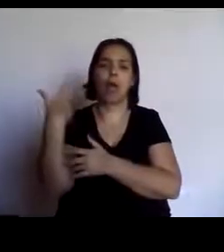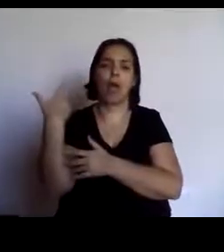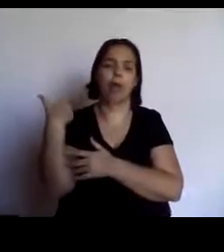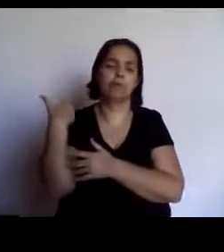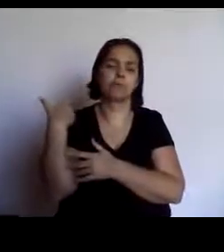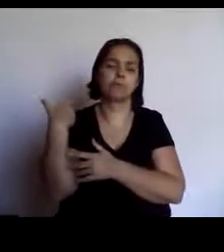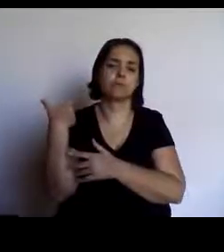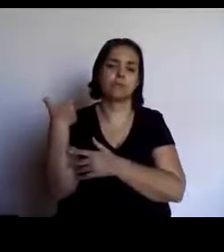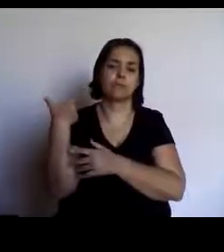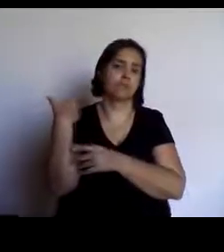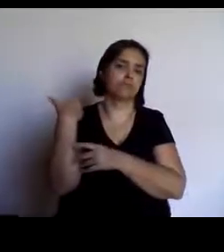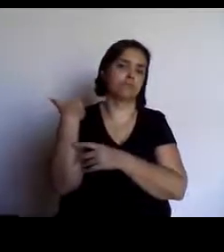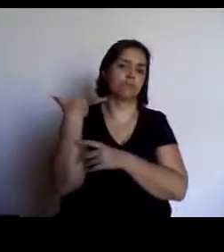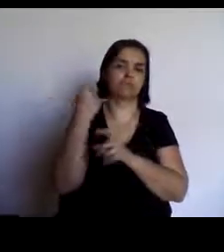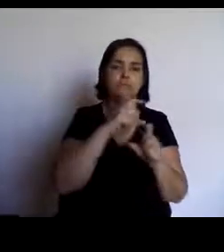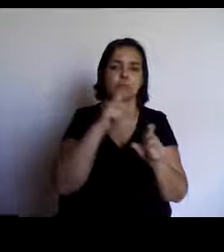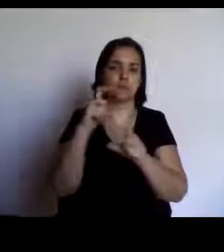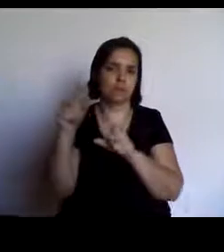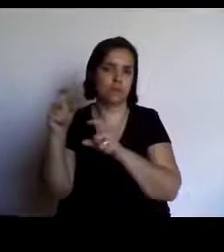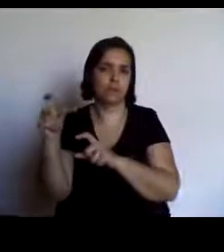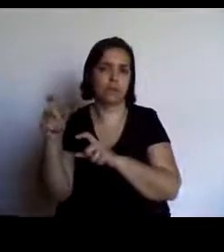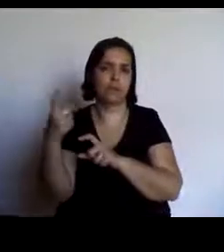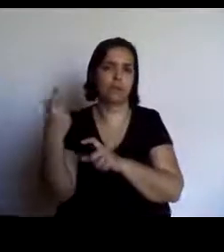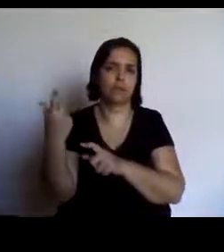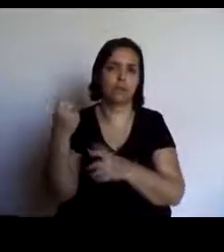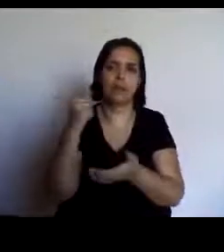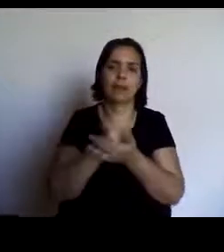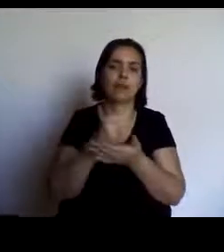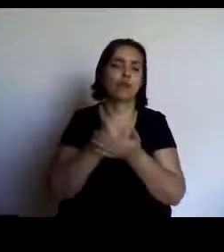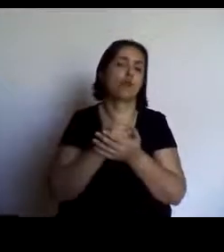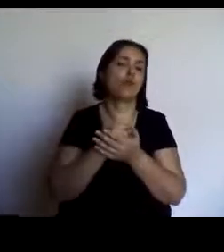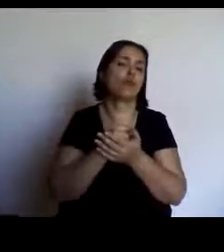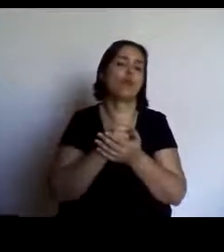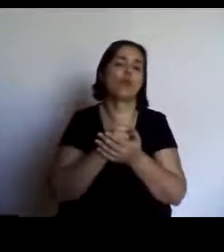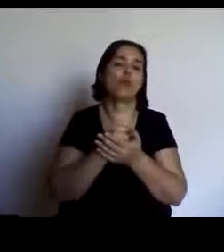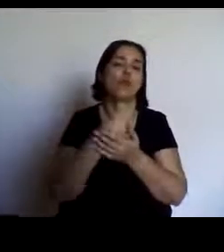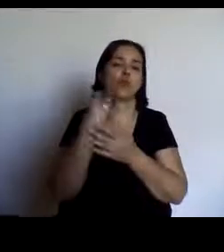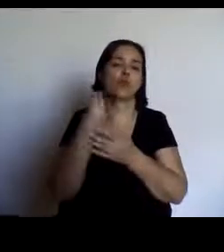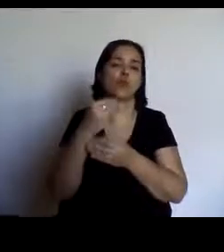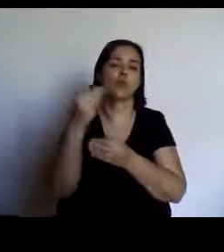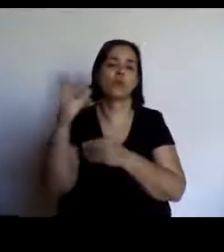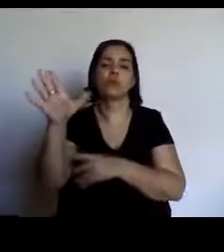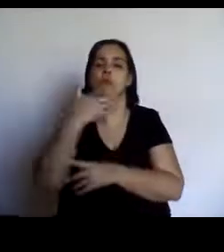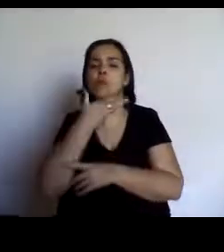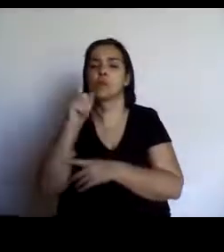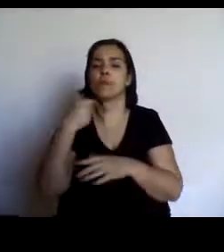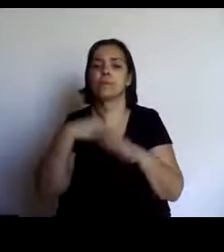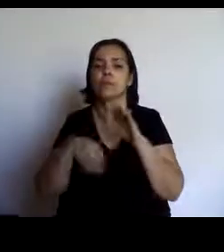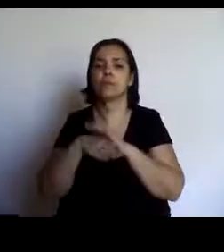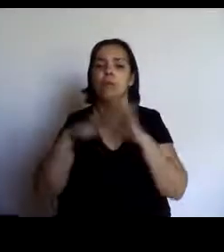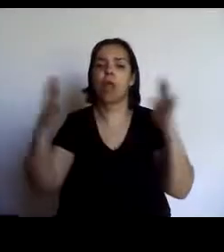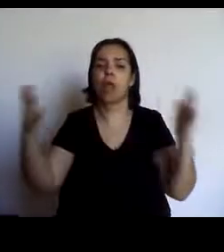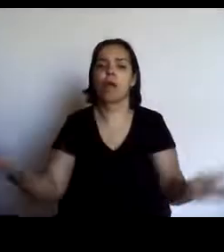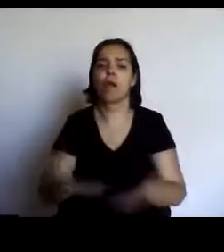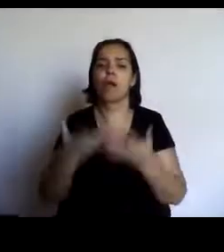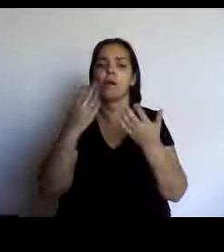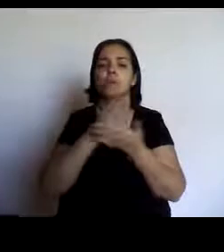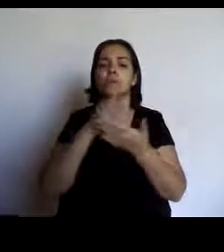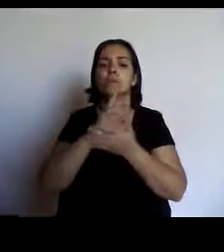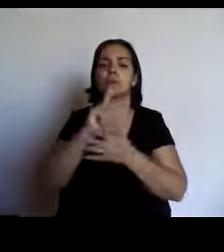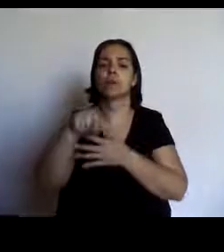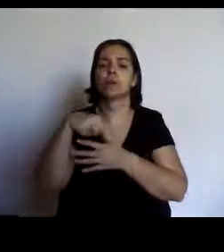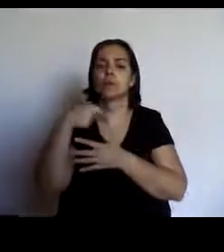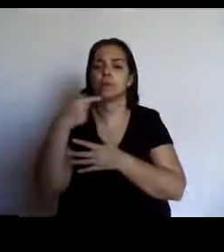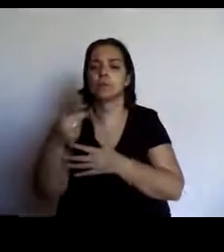integrados en el sistema educativo e inscritos en el programa de garantía juvenil. Se les ha becado para incentivar su permanencia en estos cursos y que consiguieran